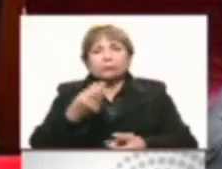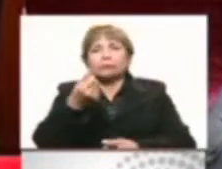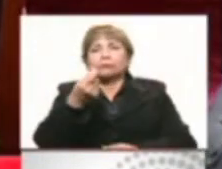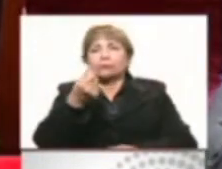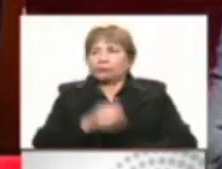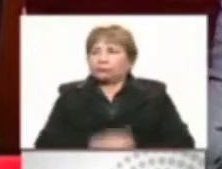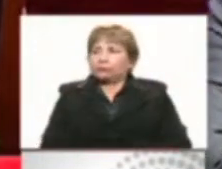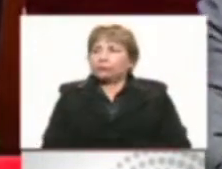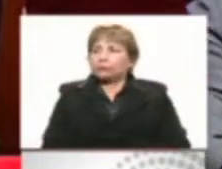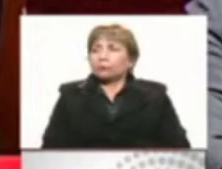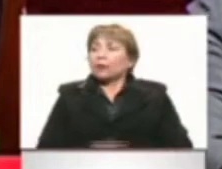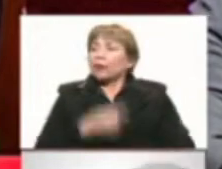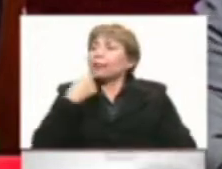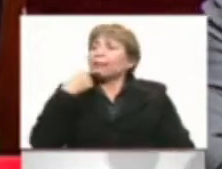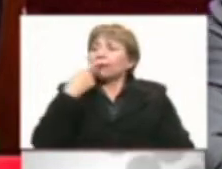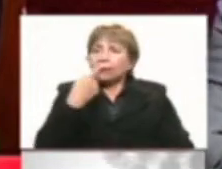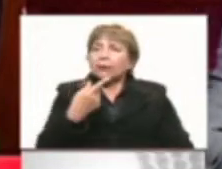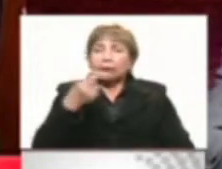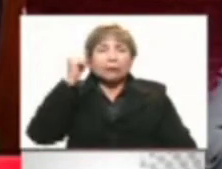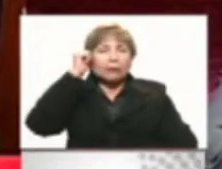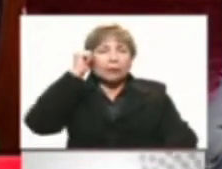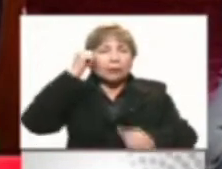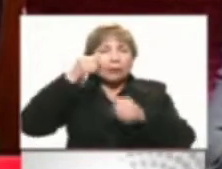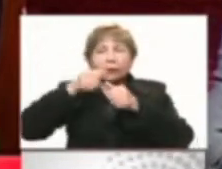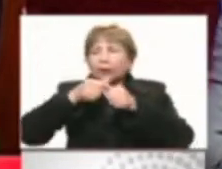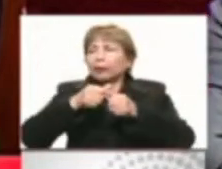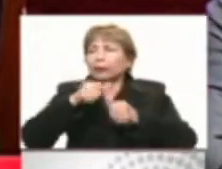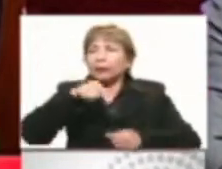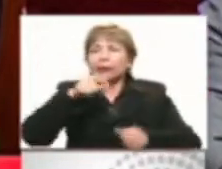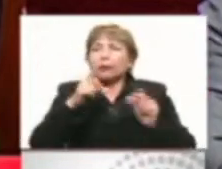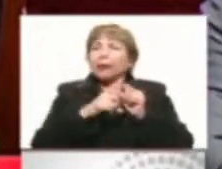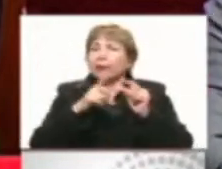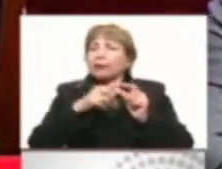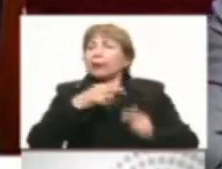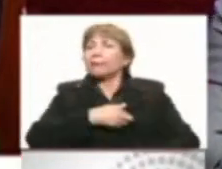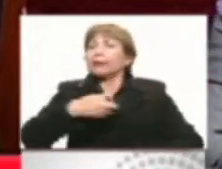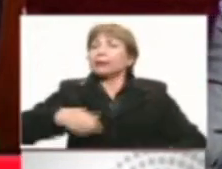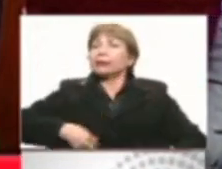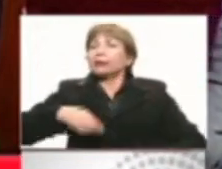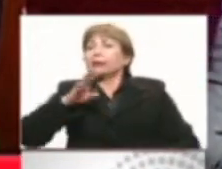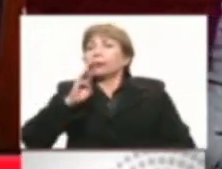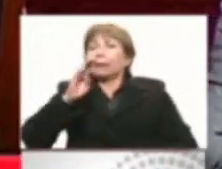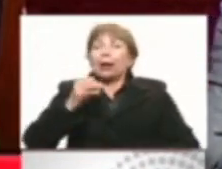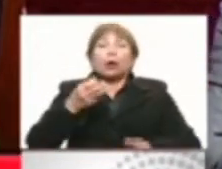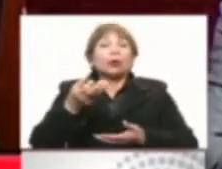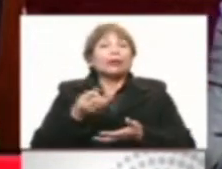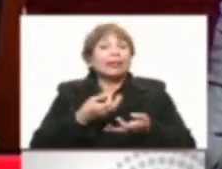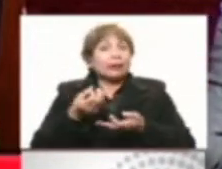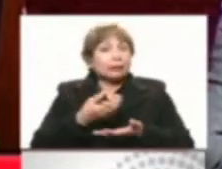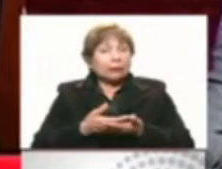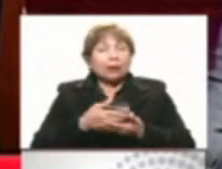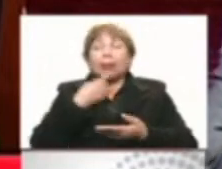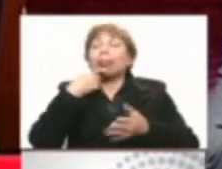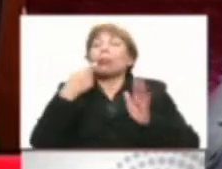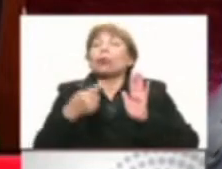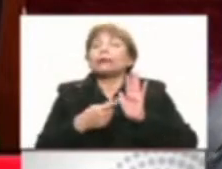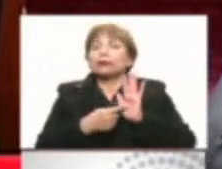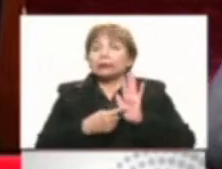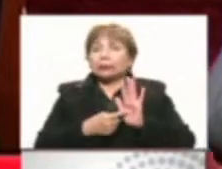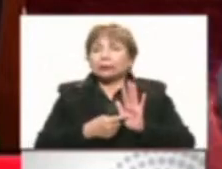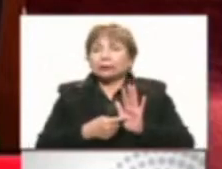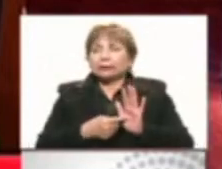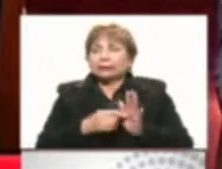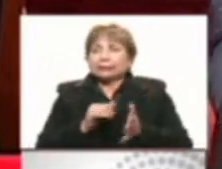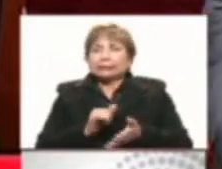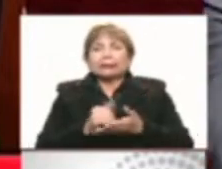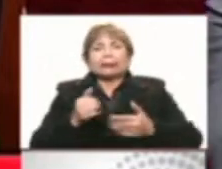monetaria. Y quiero recordar aquí las palabras que el propio presidente del Banco Central de Reserva y otros funcionarios han señalado, en el sentido